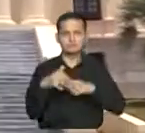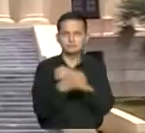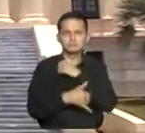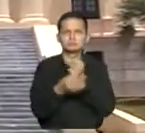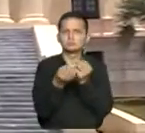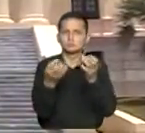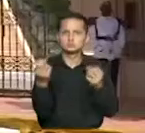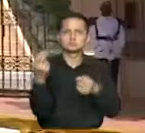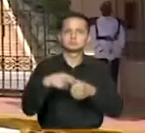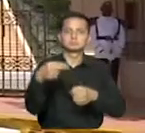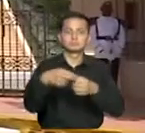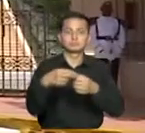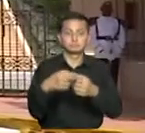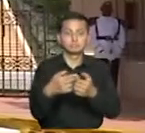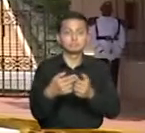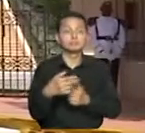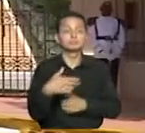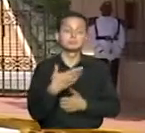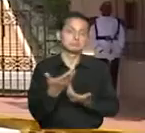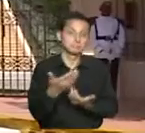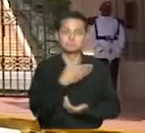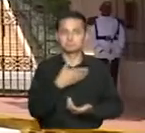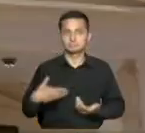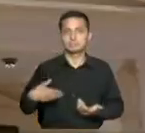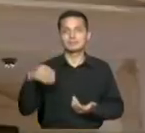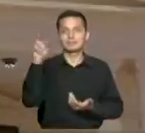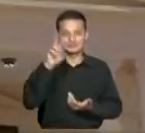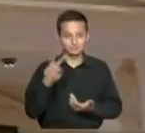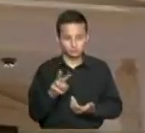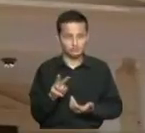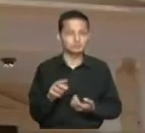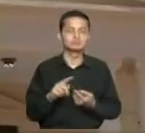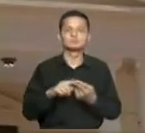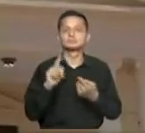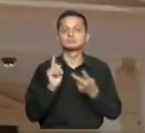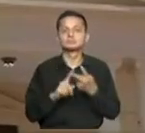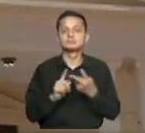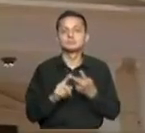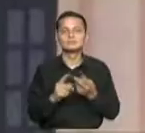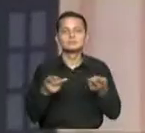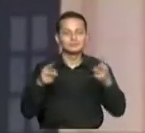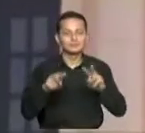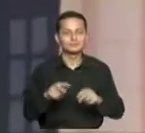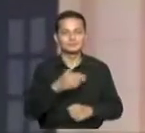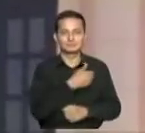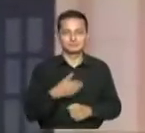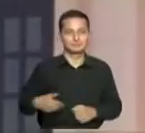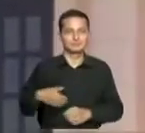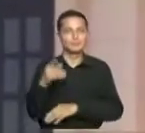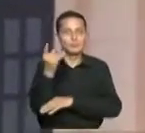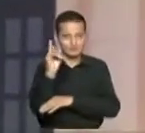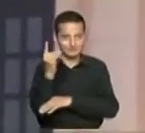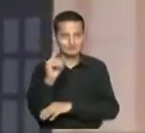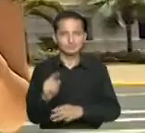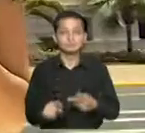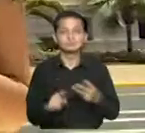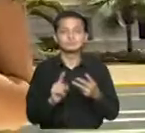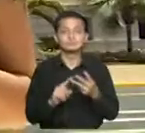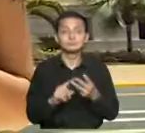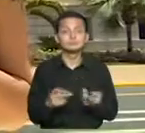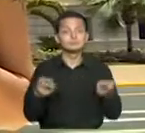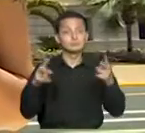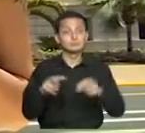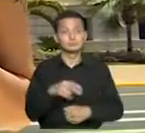como Nicolás Maduro, presidente de la República Bolivariana de Venezuela, también Evo Morales de Bolivia. Asimismo,